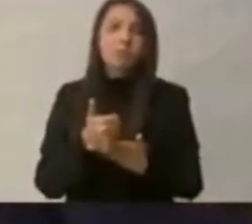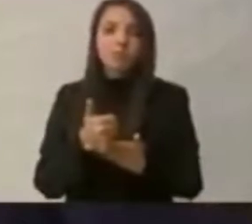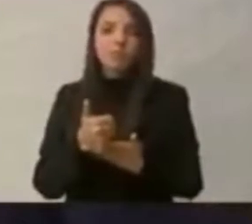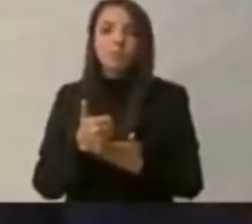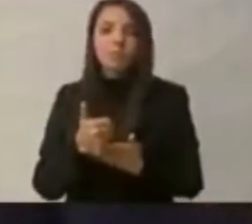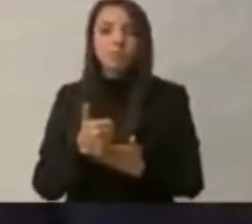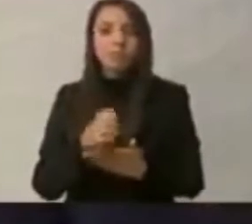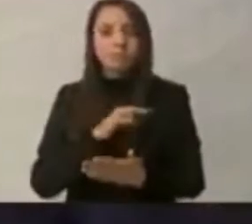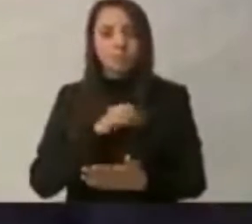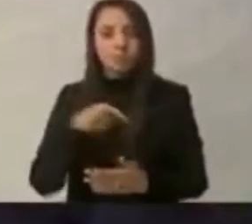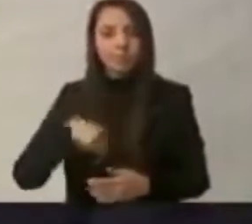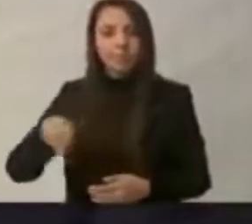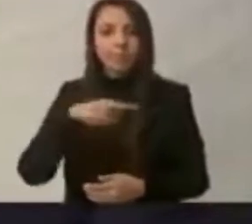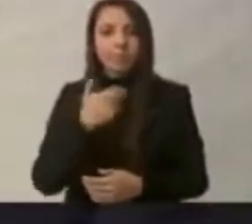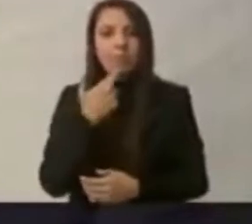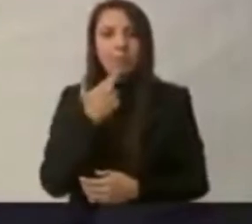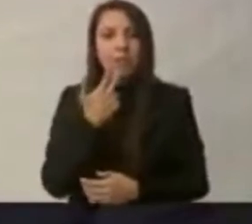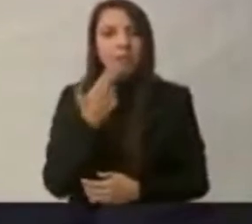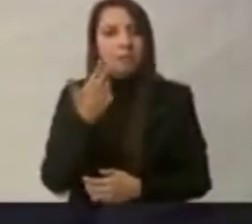del hoyo,